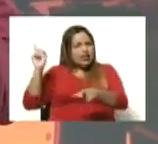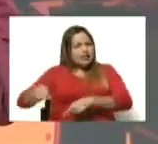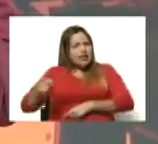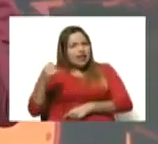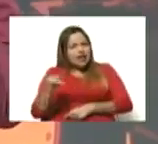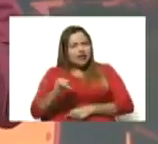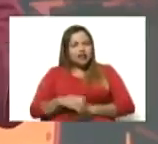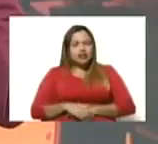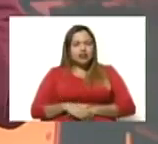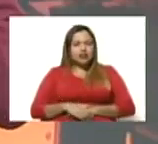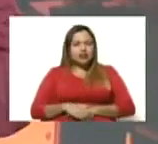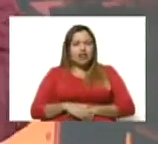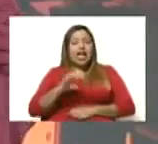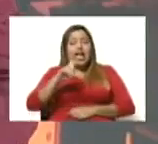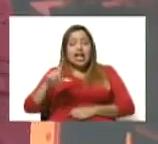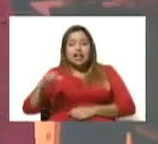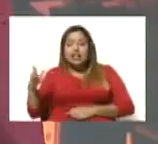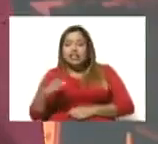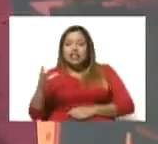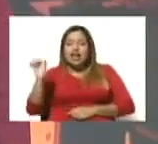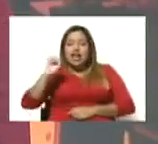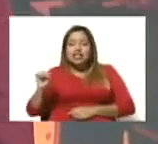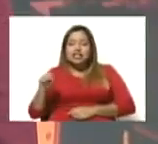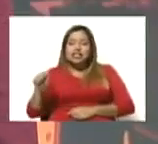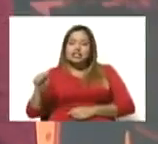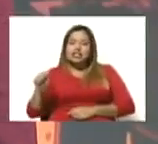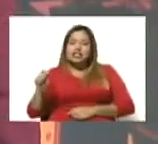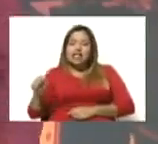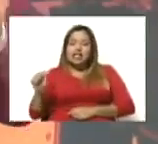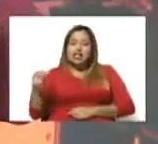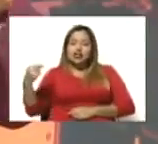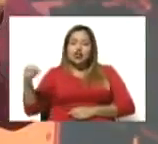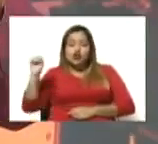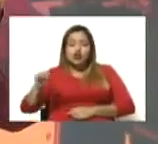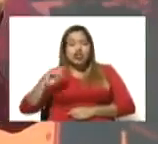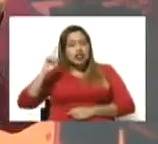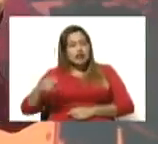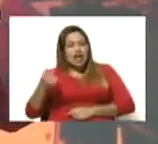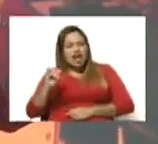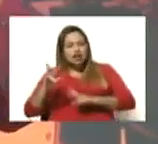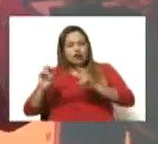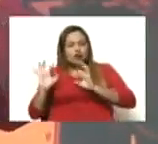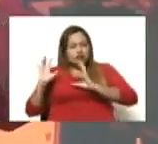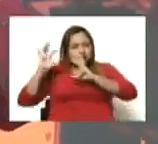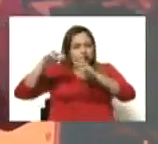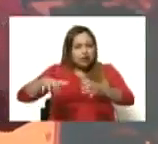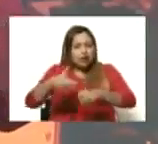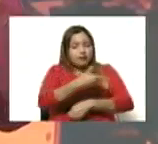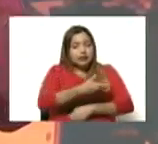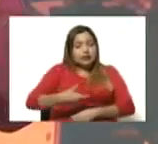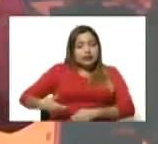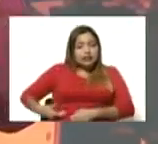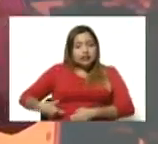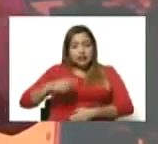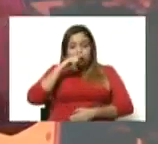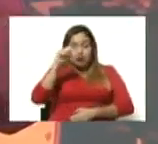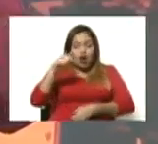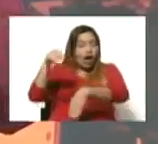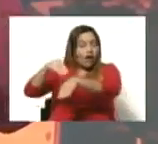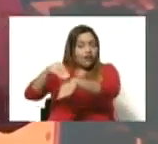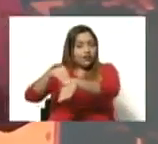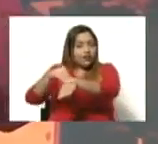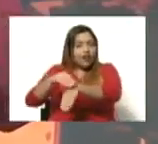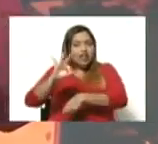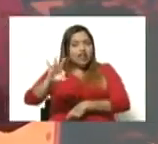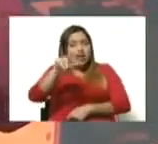el Castaño ha ocurrido el día de hoy un nuevo deslave. Ya el presidente de la República lo ha informado, hay